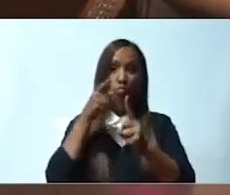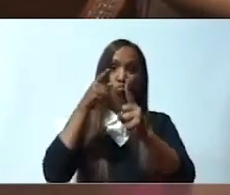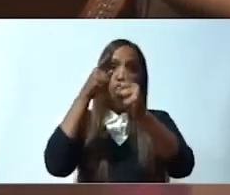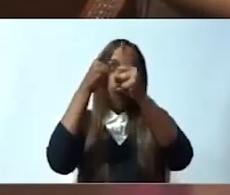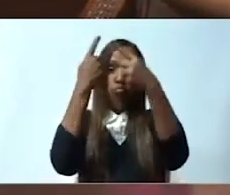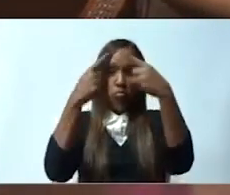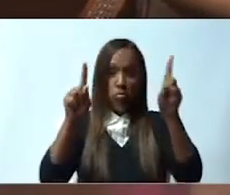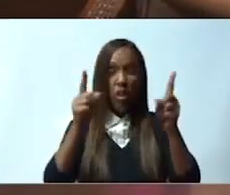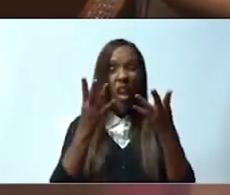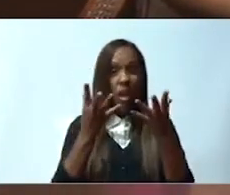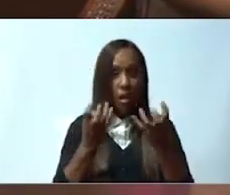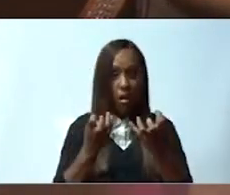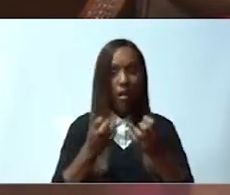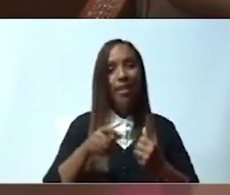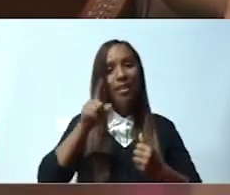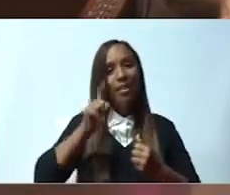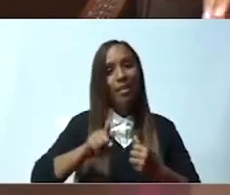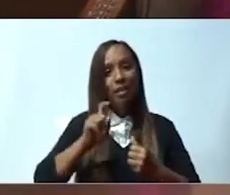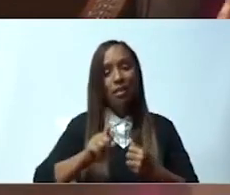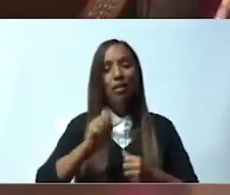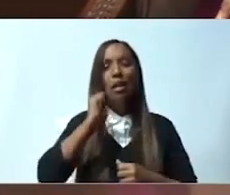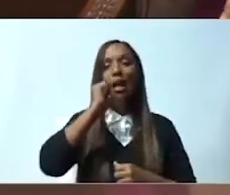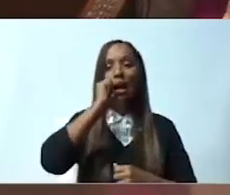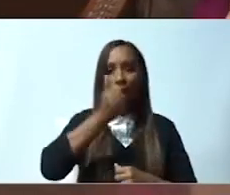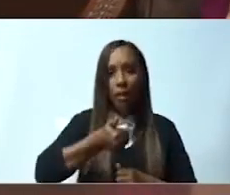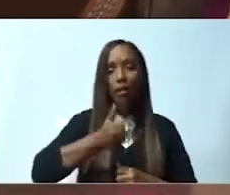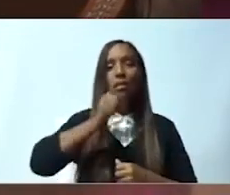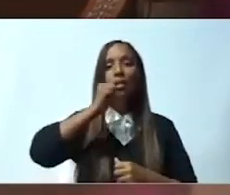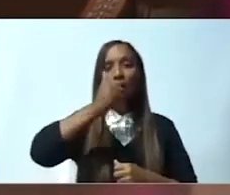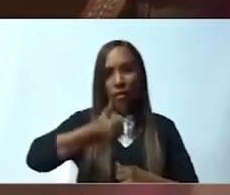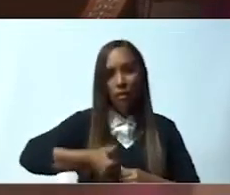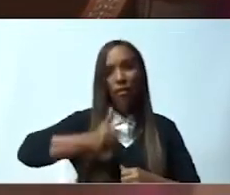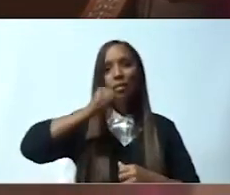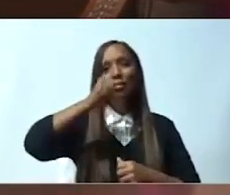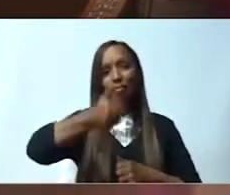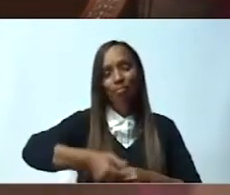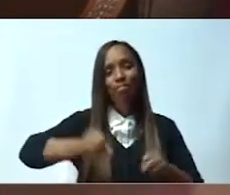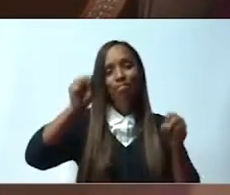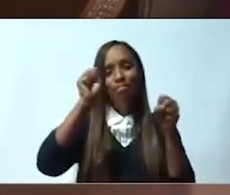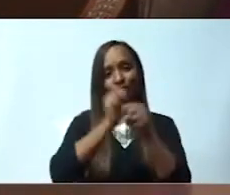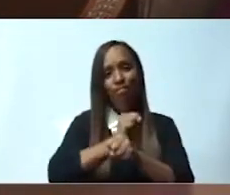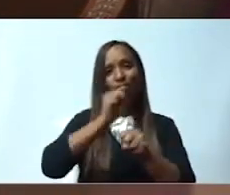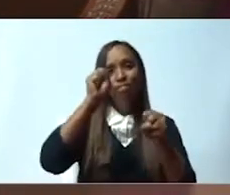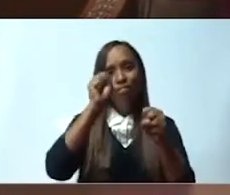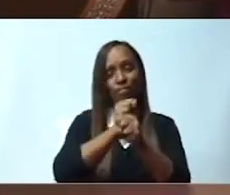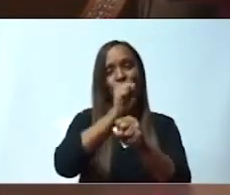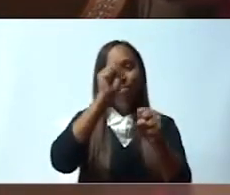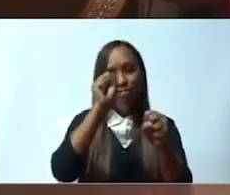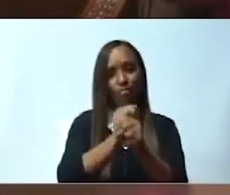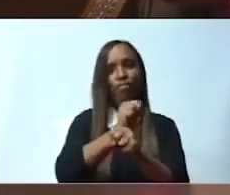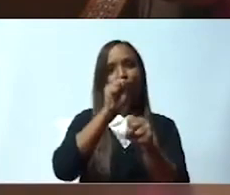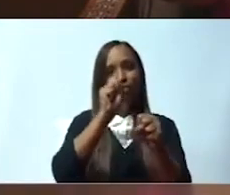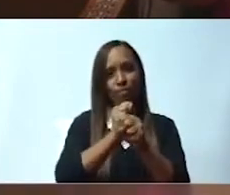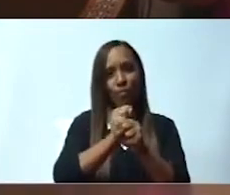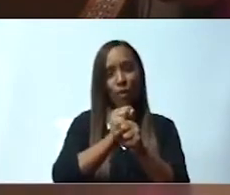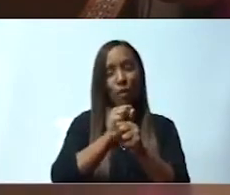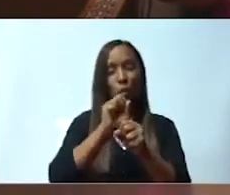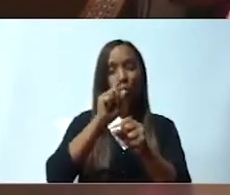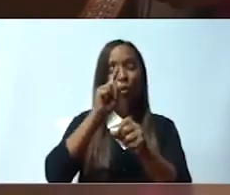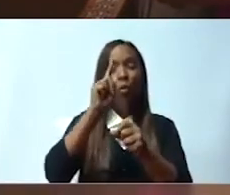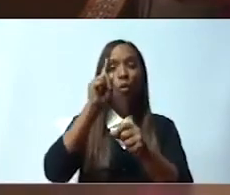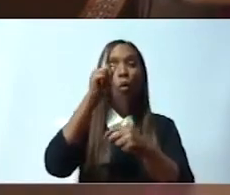Día a día. ¿De acuerdo? Entonces, por favor, vamos a